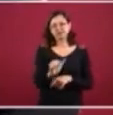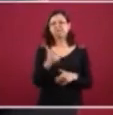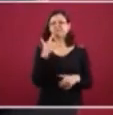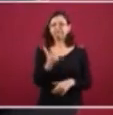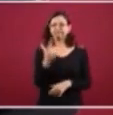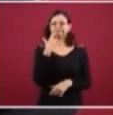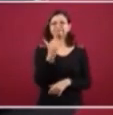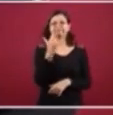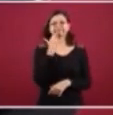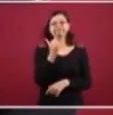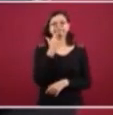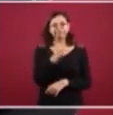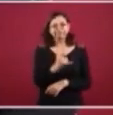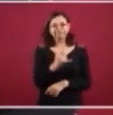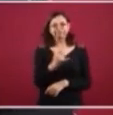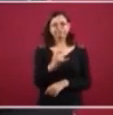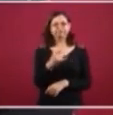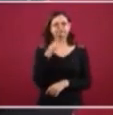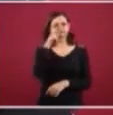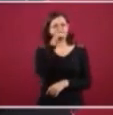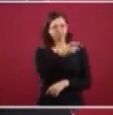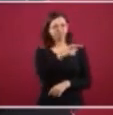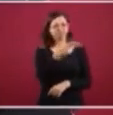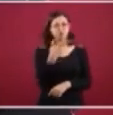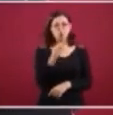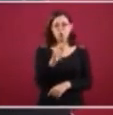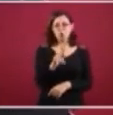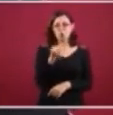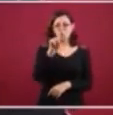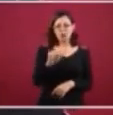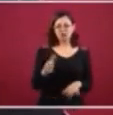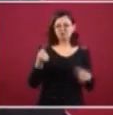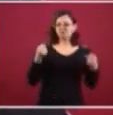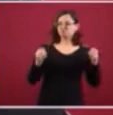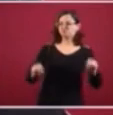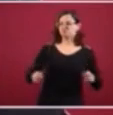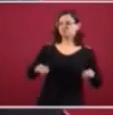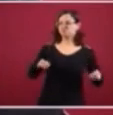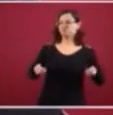en contra de Huerta, y para eso